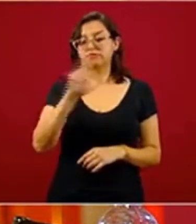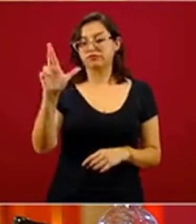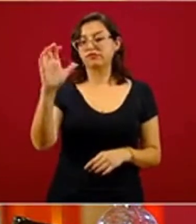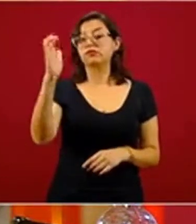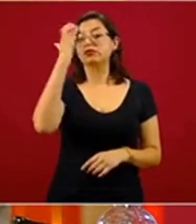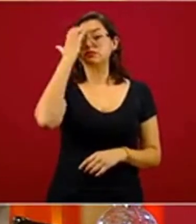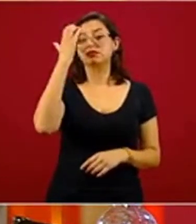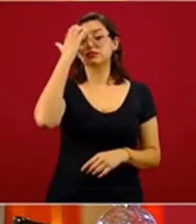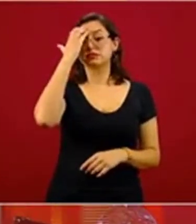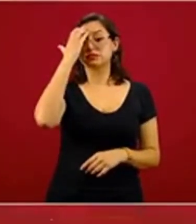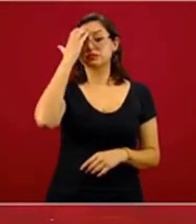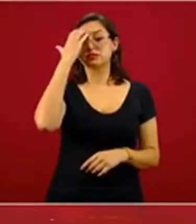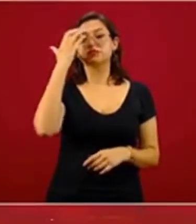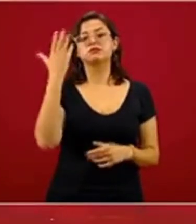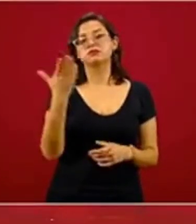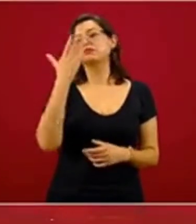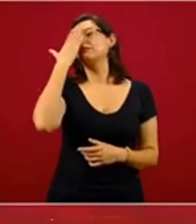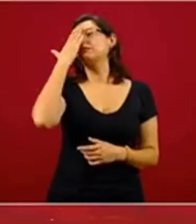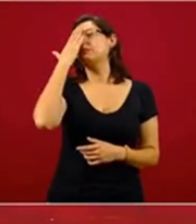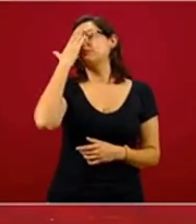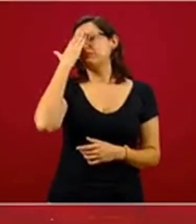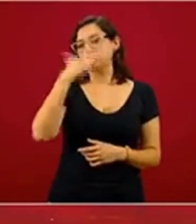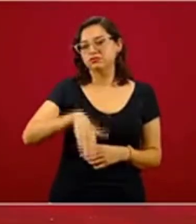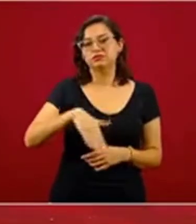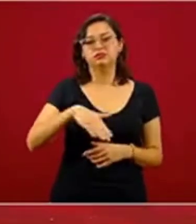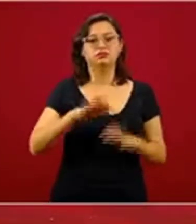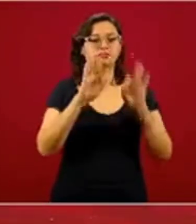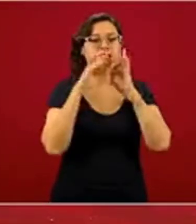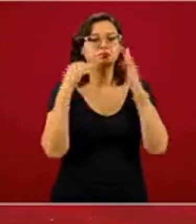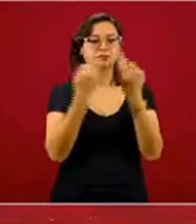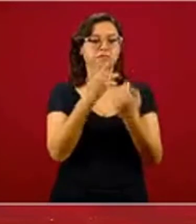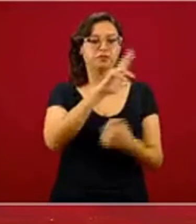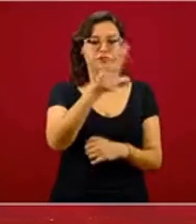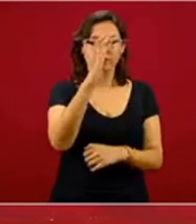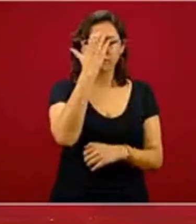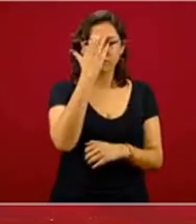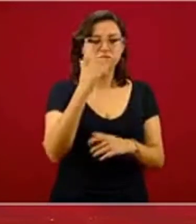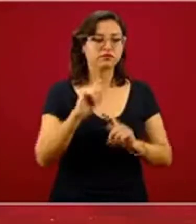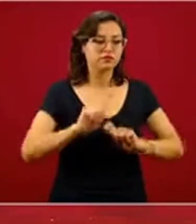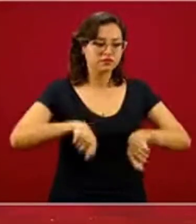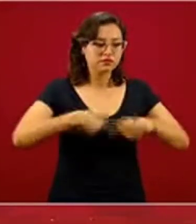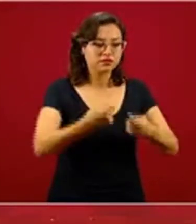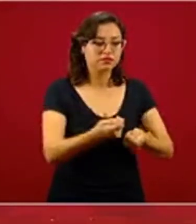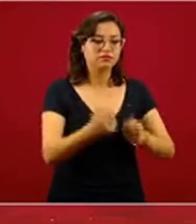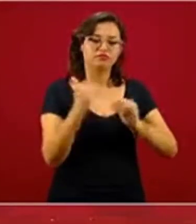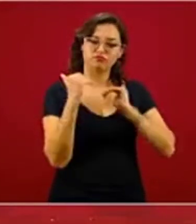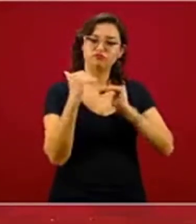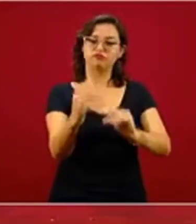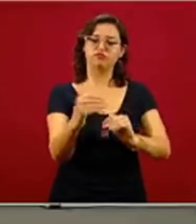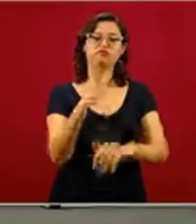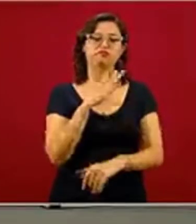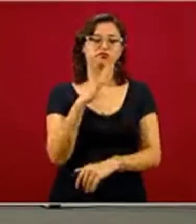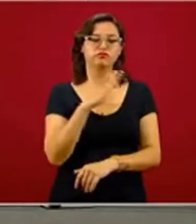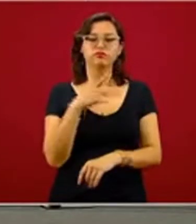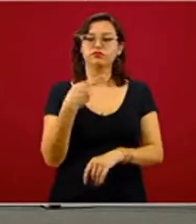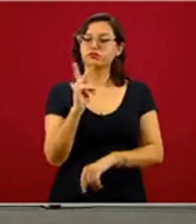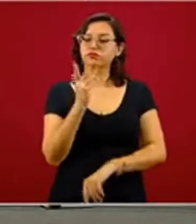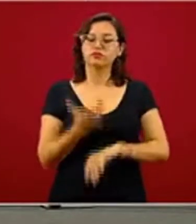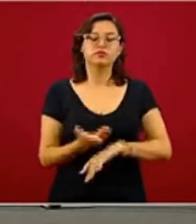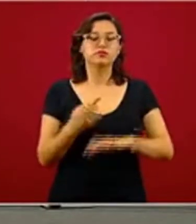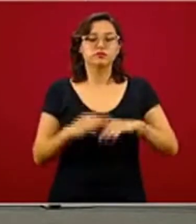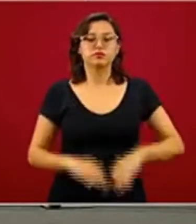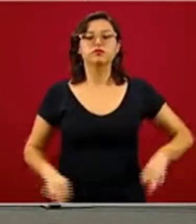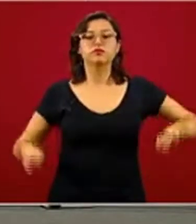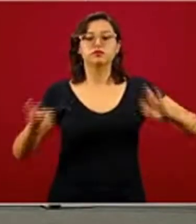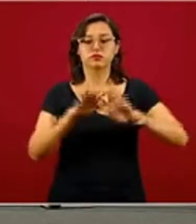cualquier forma o expresión de reconocimiento pudiera tener sus límites, pero nos parece fundamental y le